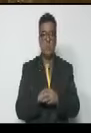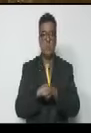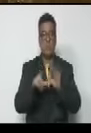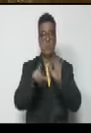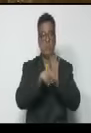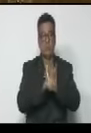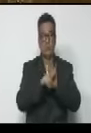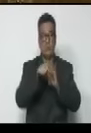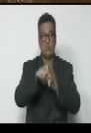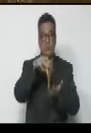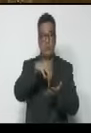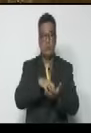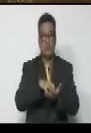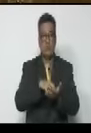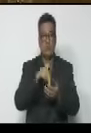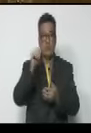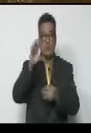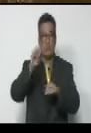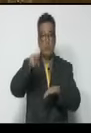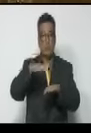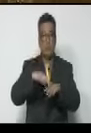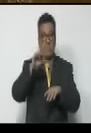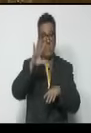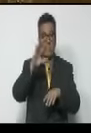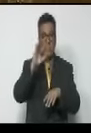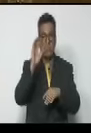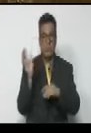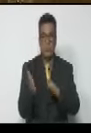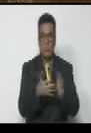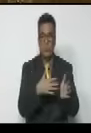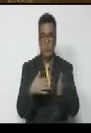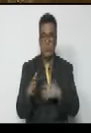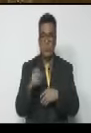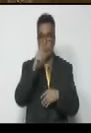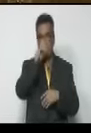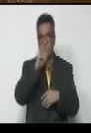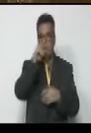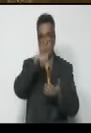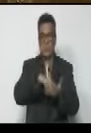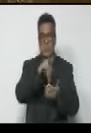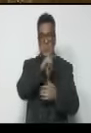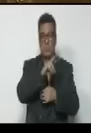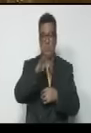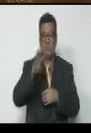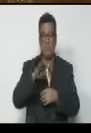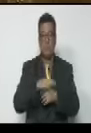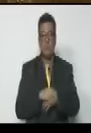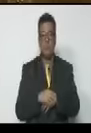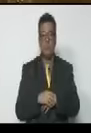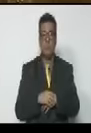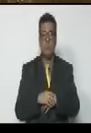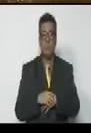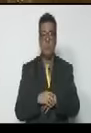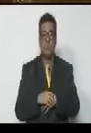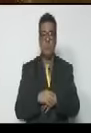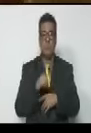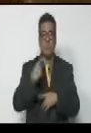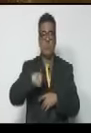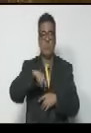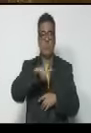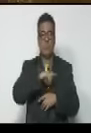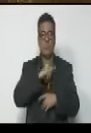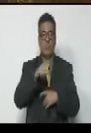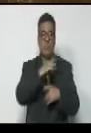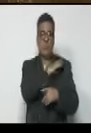Federal Legislativo a los 5 días del mes de marzo del año de 2024 por nuestra